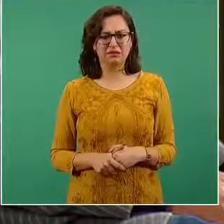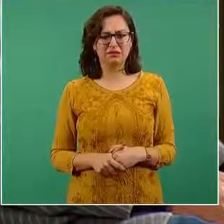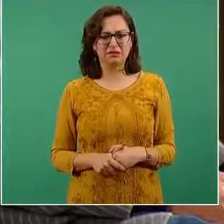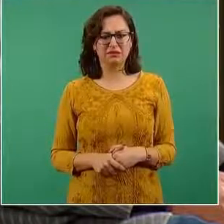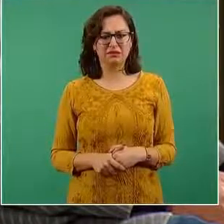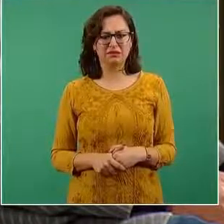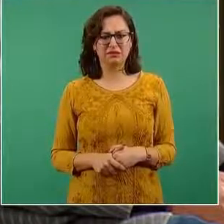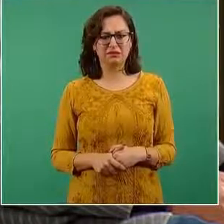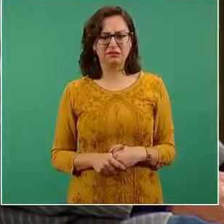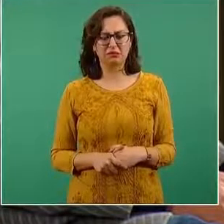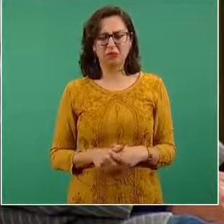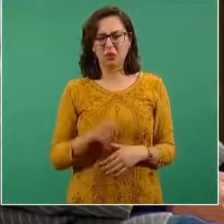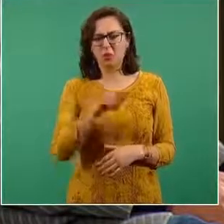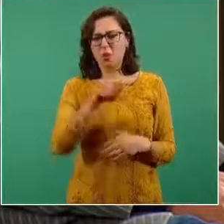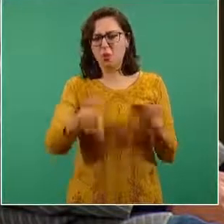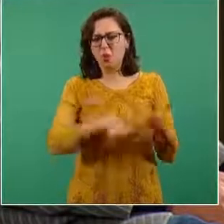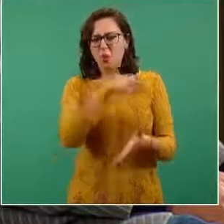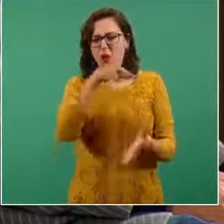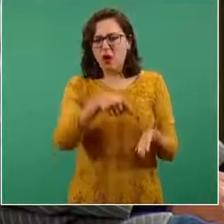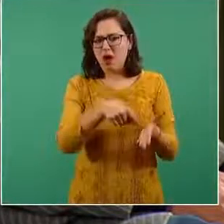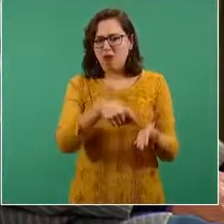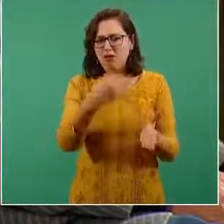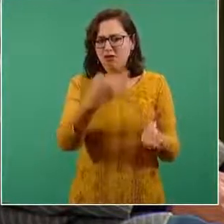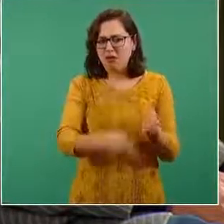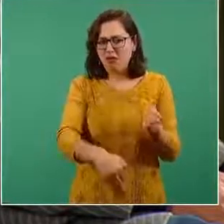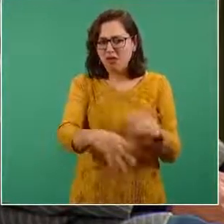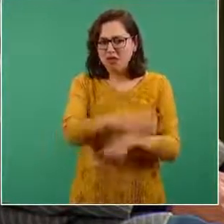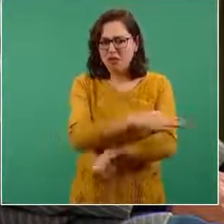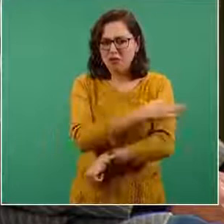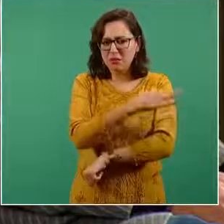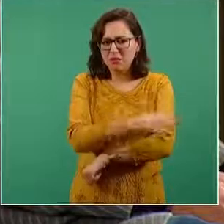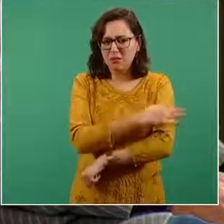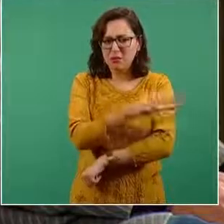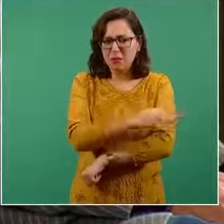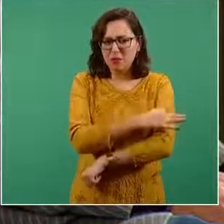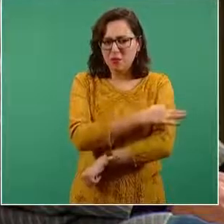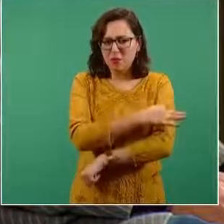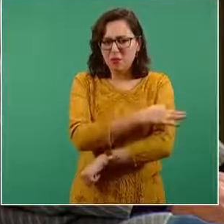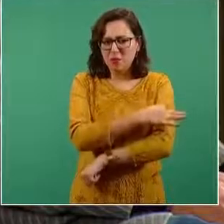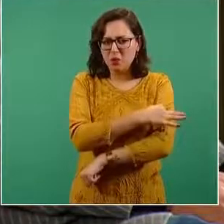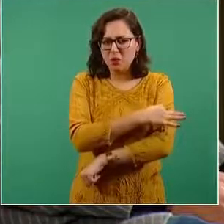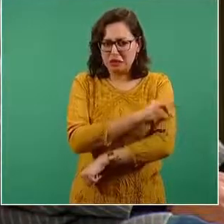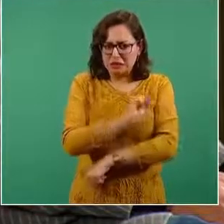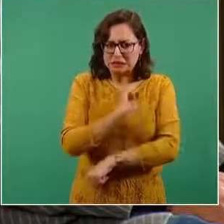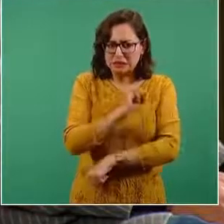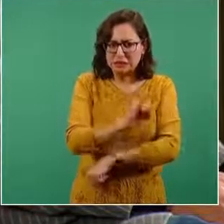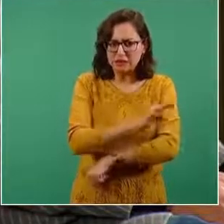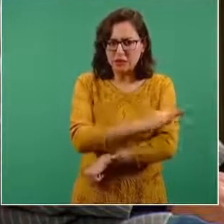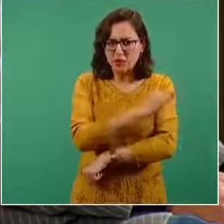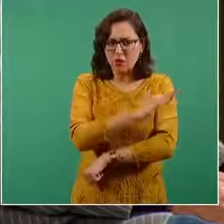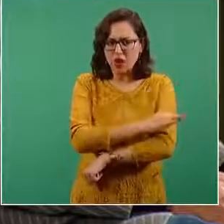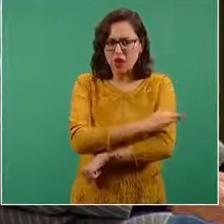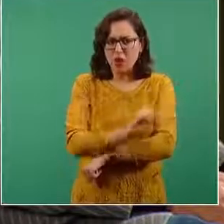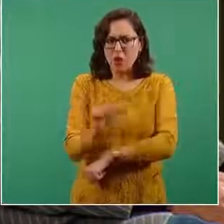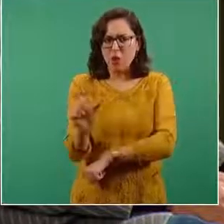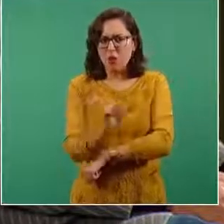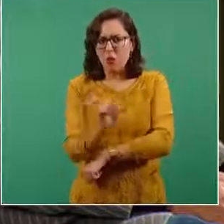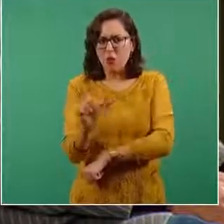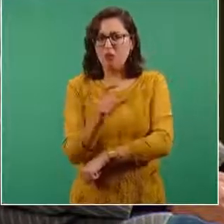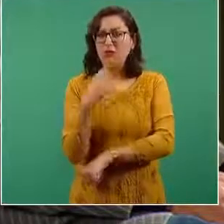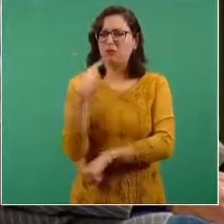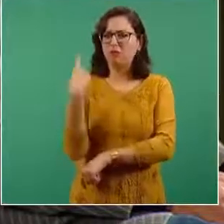60 años. Entonces, pues bueno, pues a ver si se les va a vacunar, cuándo se les va a vacunar, ¿no? Si se espera que hayan más